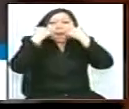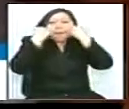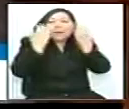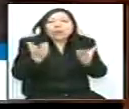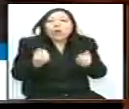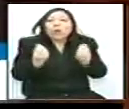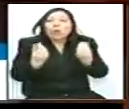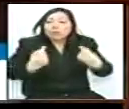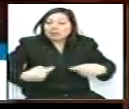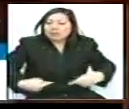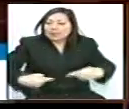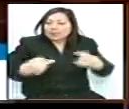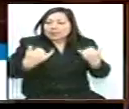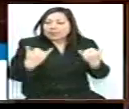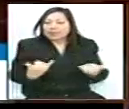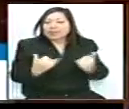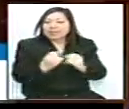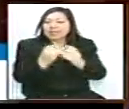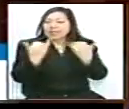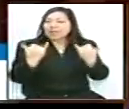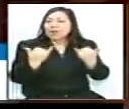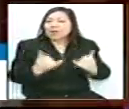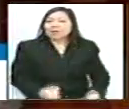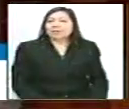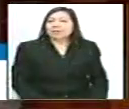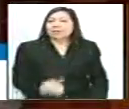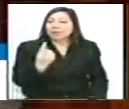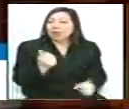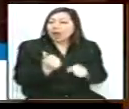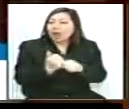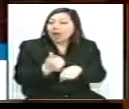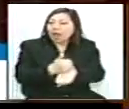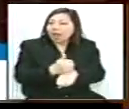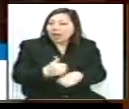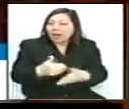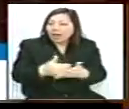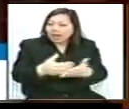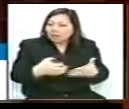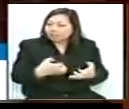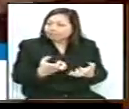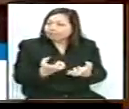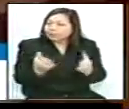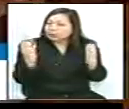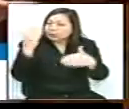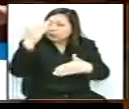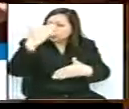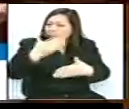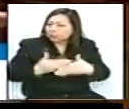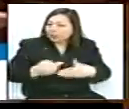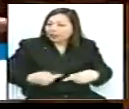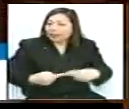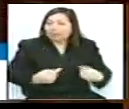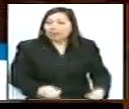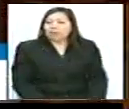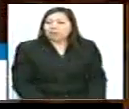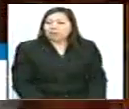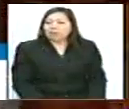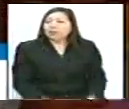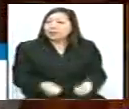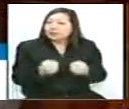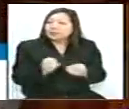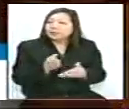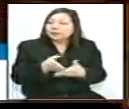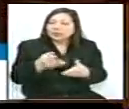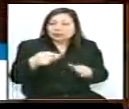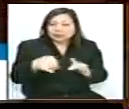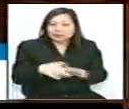cómo se está debatiendo el día de hoy. Primero, en la Junta de Portavoces han querido restringir totalmente el debate. A mucha insistencia se les